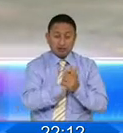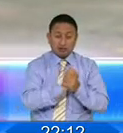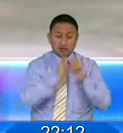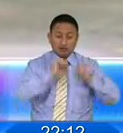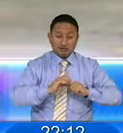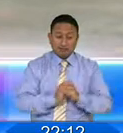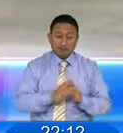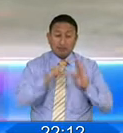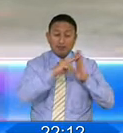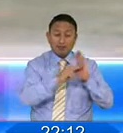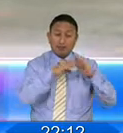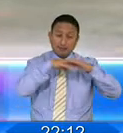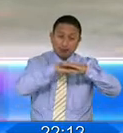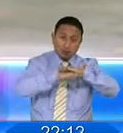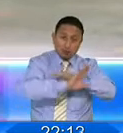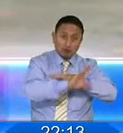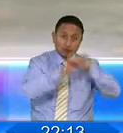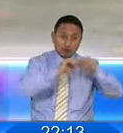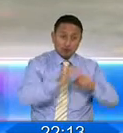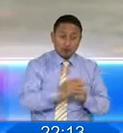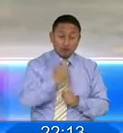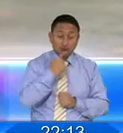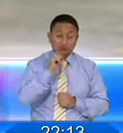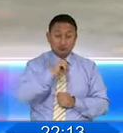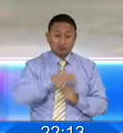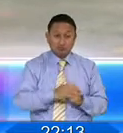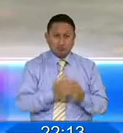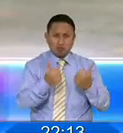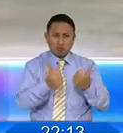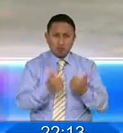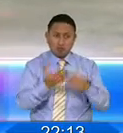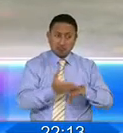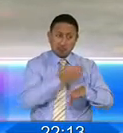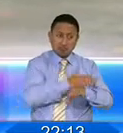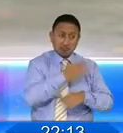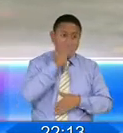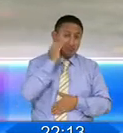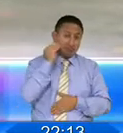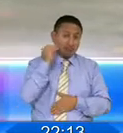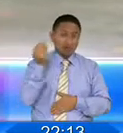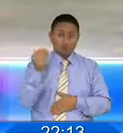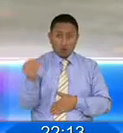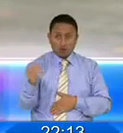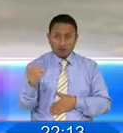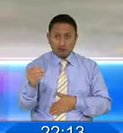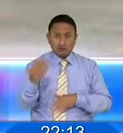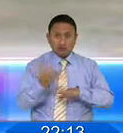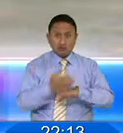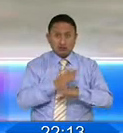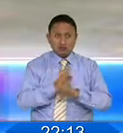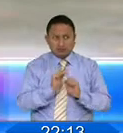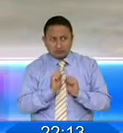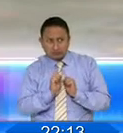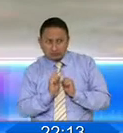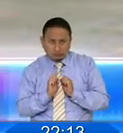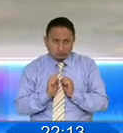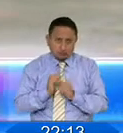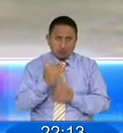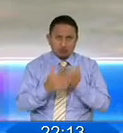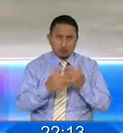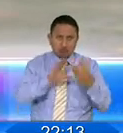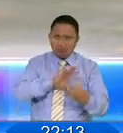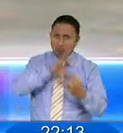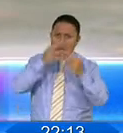protocolos de ingreso y como les comento fue una agradable experiencia porque los chicos estaban al inicio temerosos pero luego ya se adaptaron